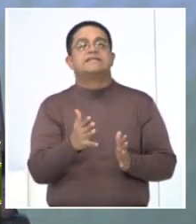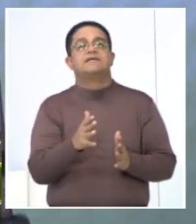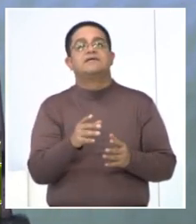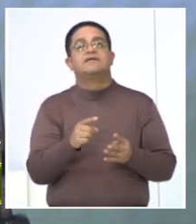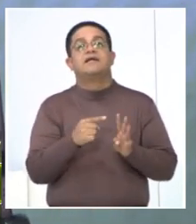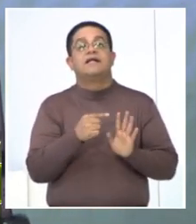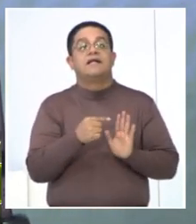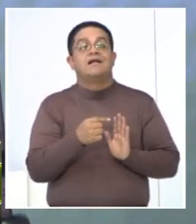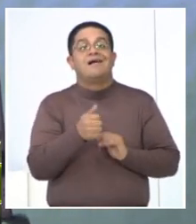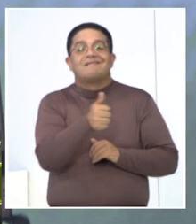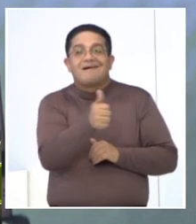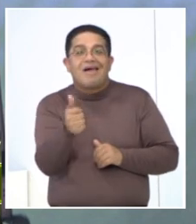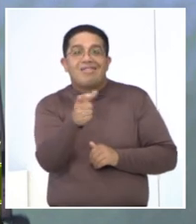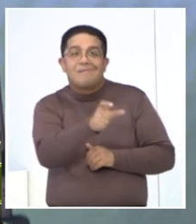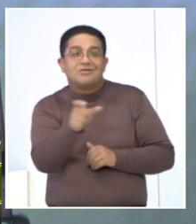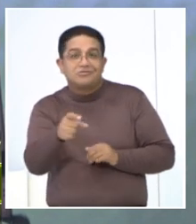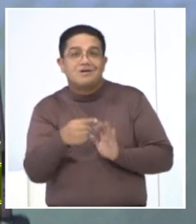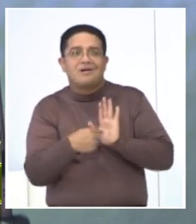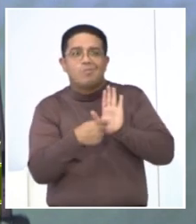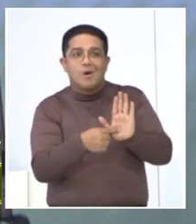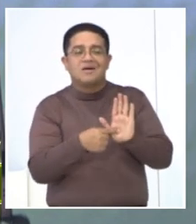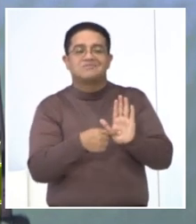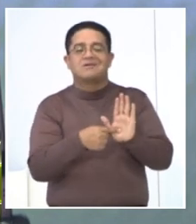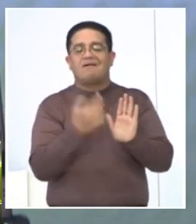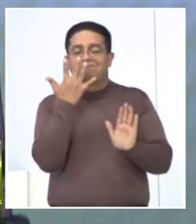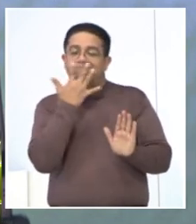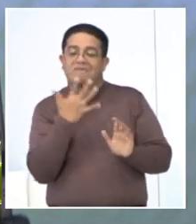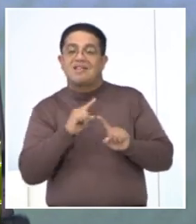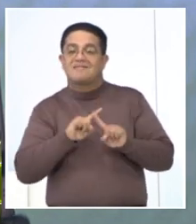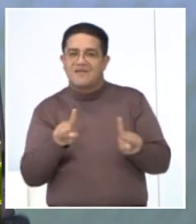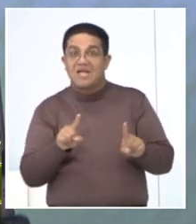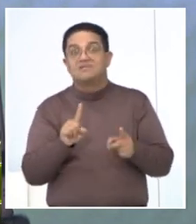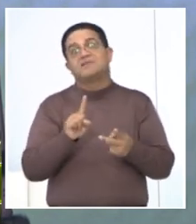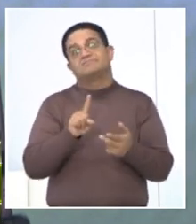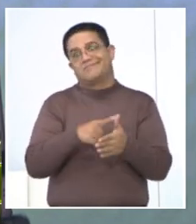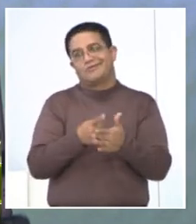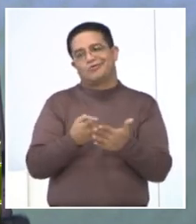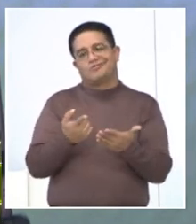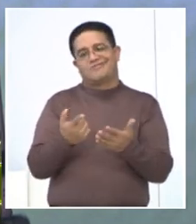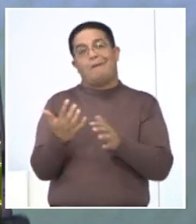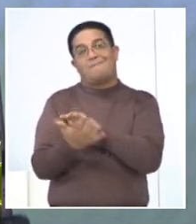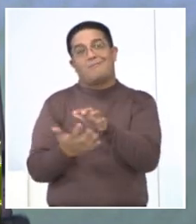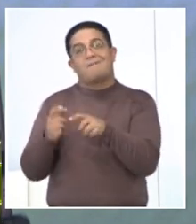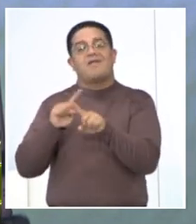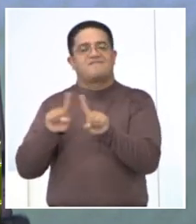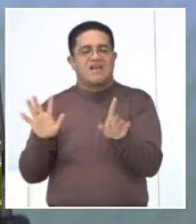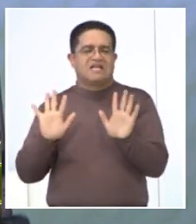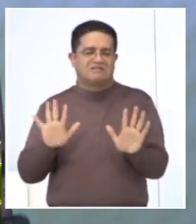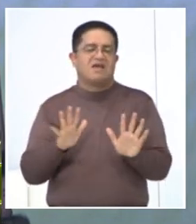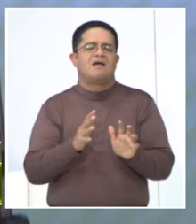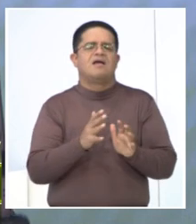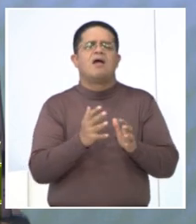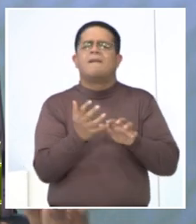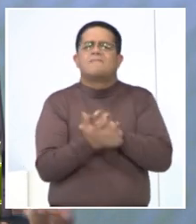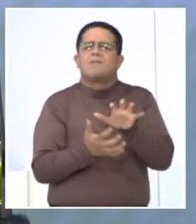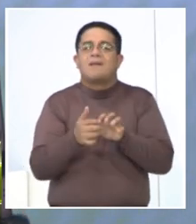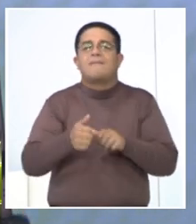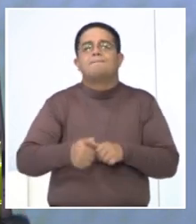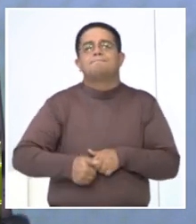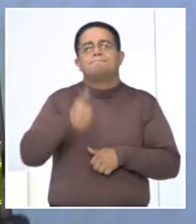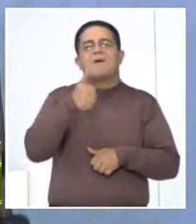clínicas no van a ser las mismas en los pacientes y por tanto las complicaciones siempre van a ser muy variables. Respecto a las principales complicaciones o la